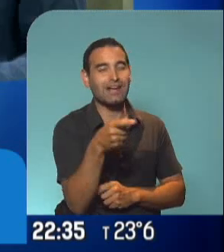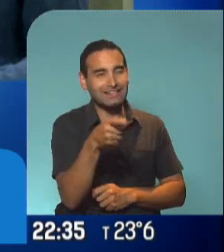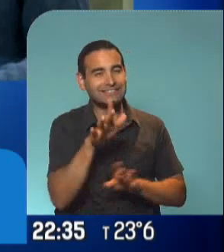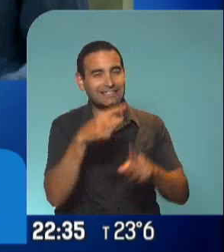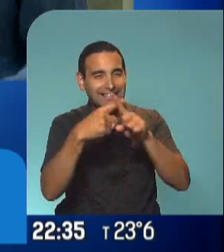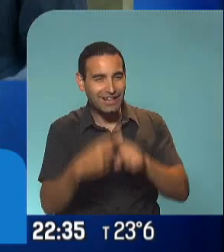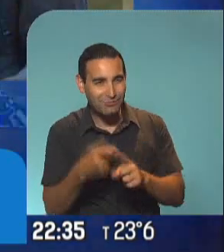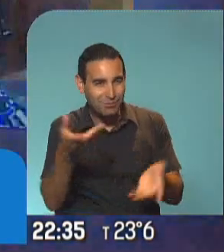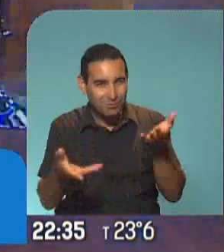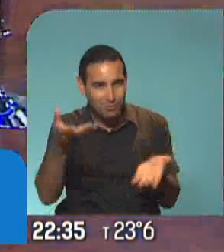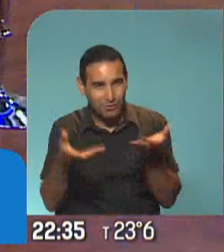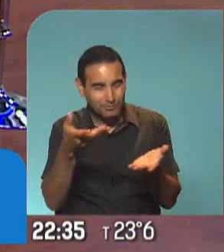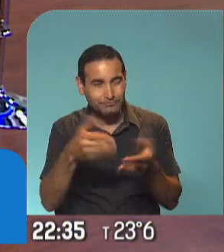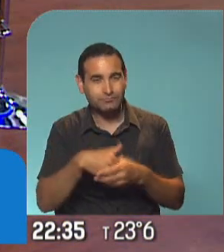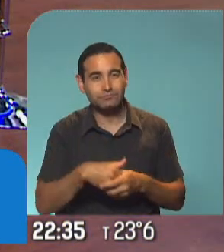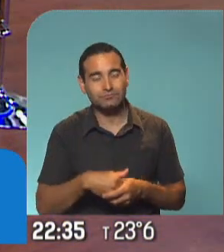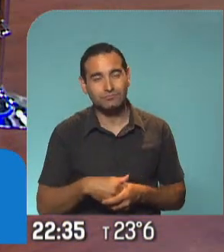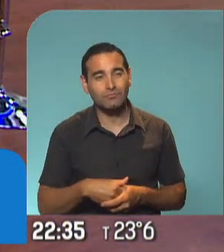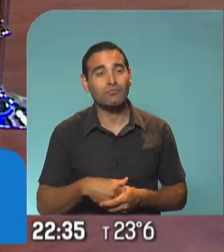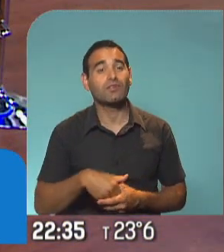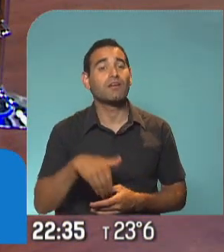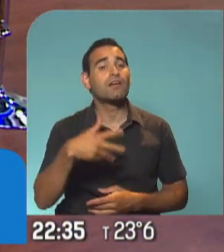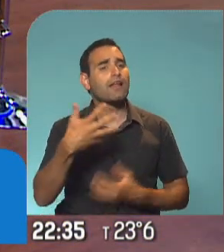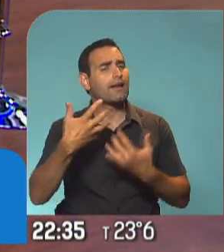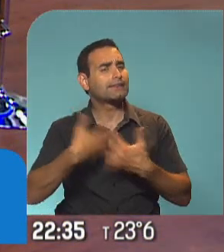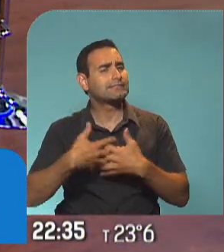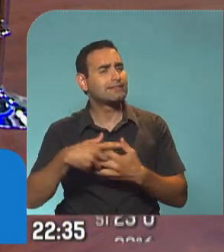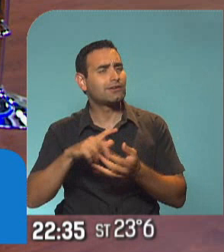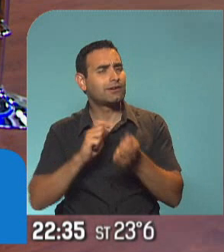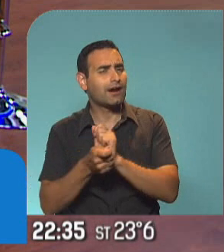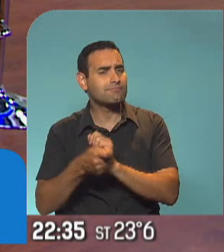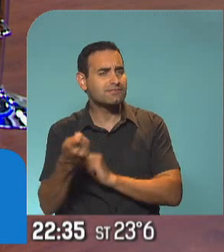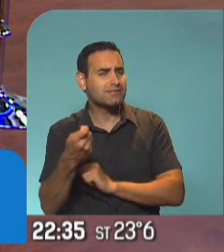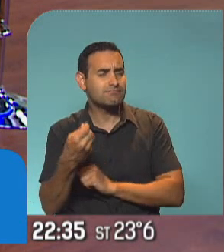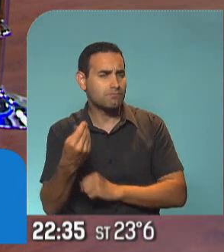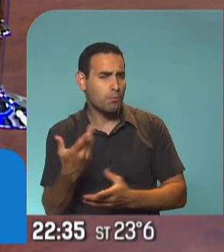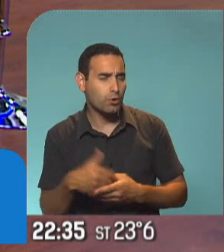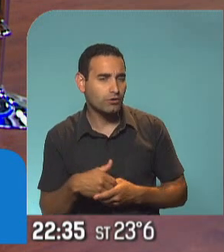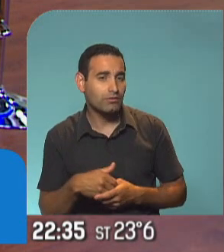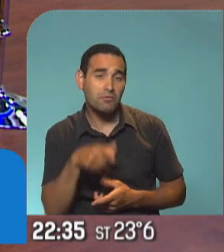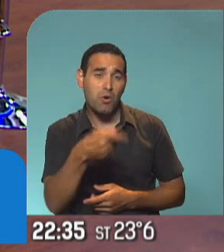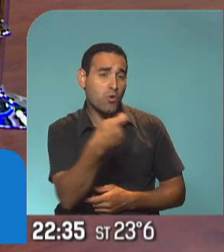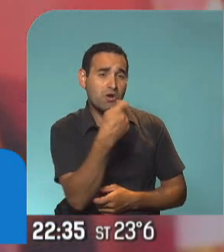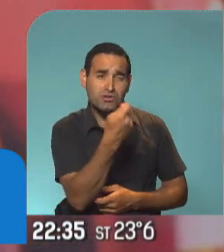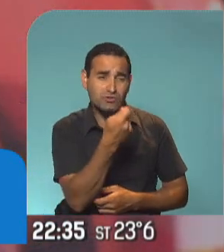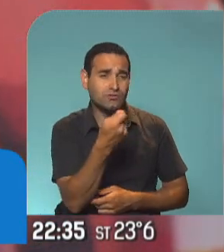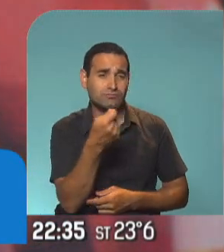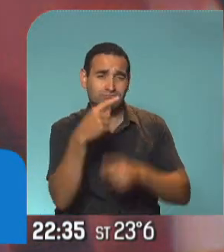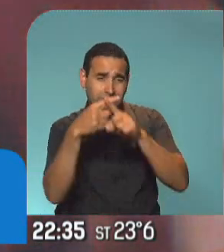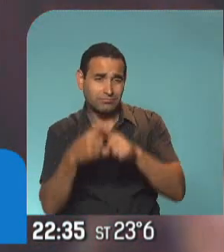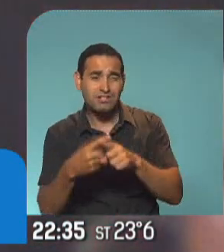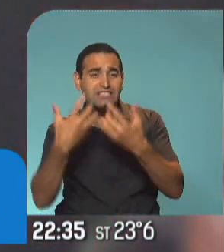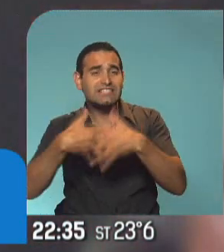jubilación. Actual. ¿Qué va a introducir este régimen universal? Bueno, no, tu jubilación va a ser calculada por un sistema